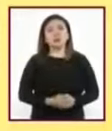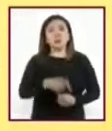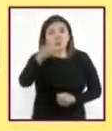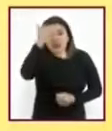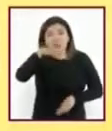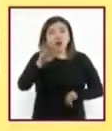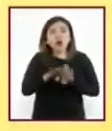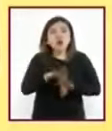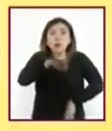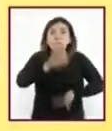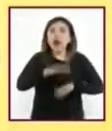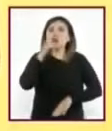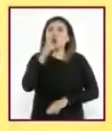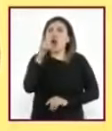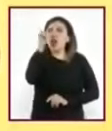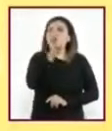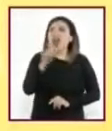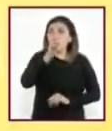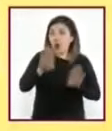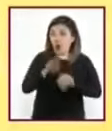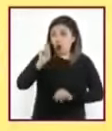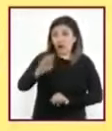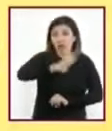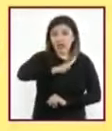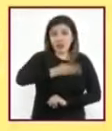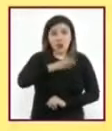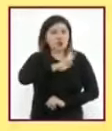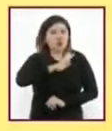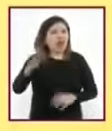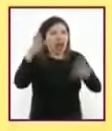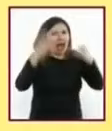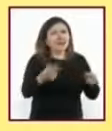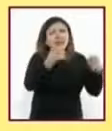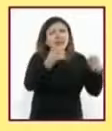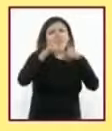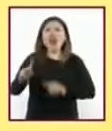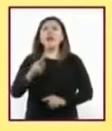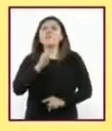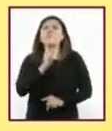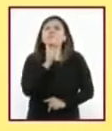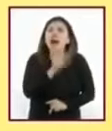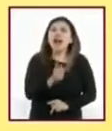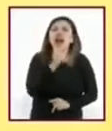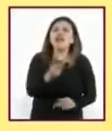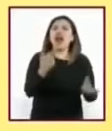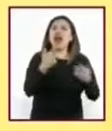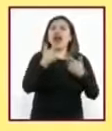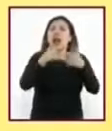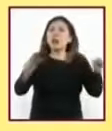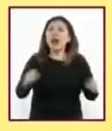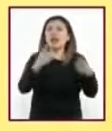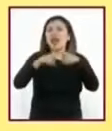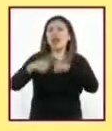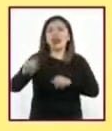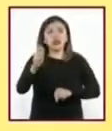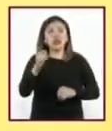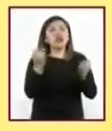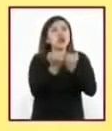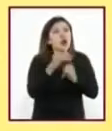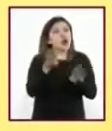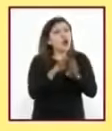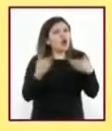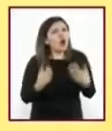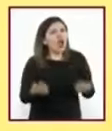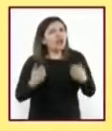la forma en que una lengua como el español puede ser tan diverso en su vocabulario o en su gramática y al mismo tiempo tan entendible